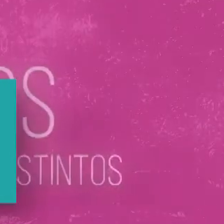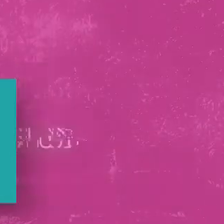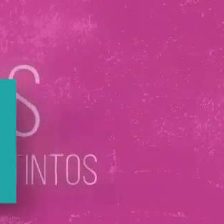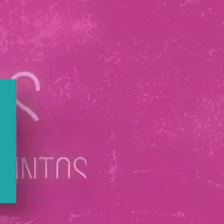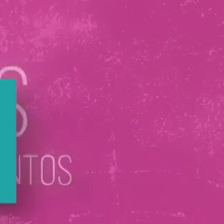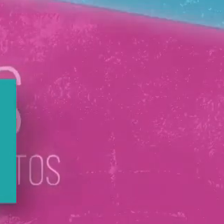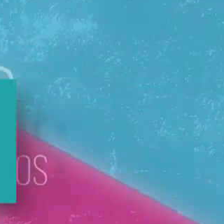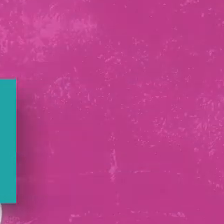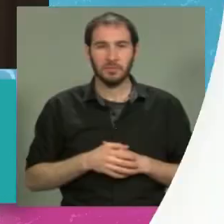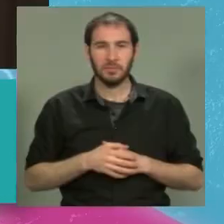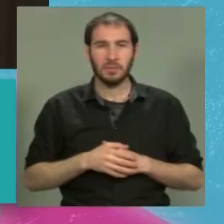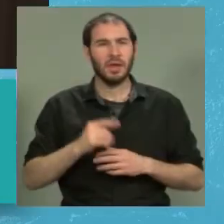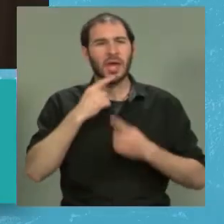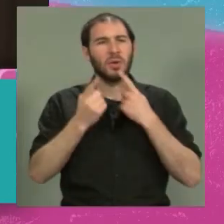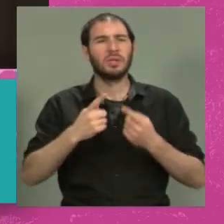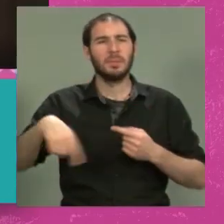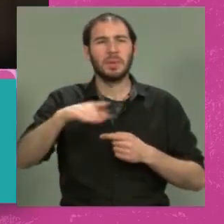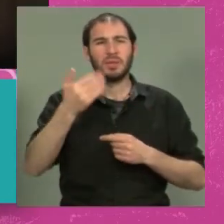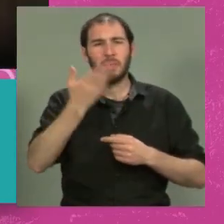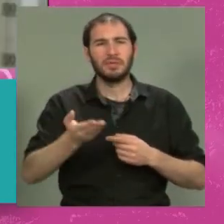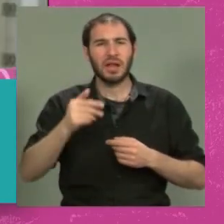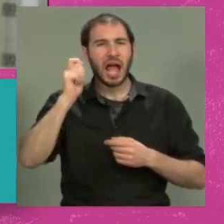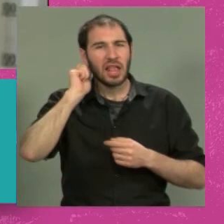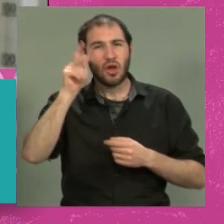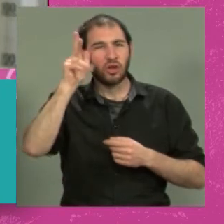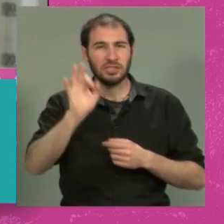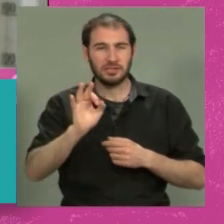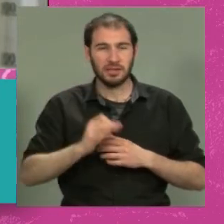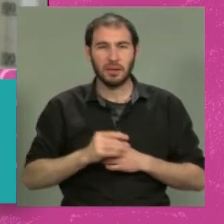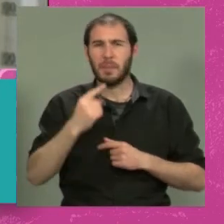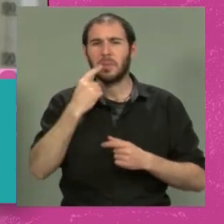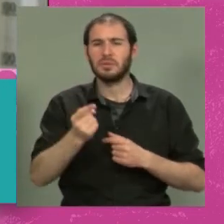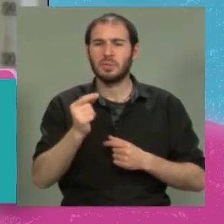a pacientes, a personas de 80 años, y